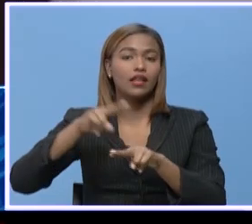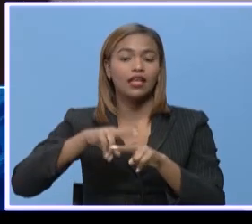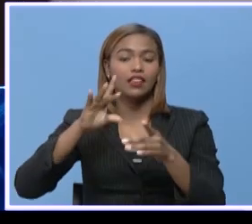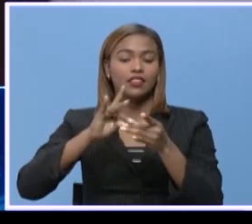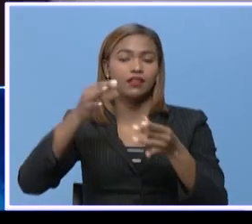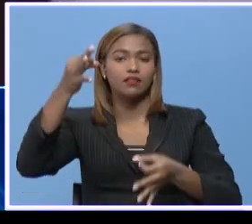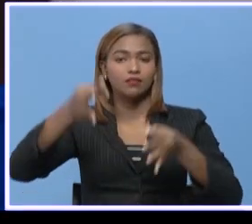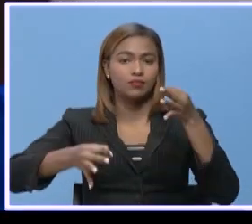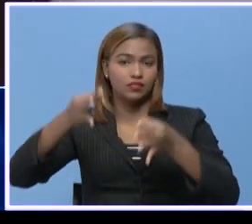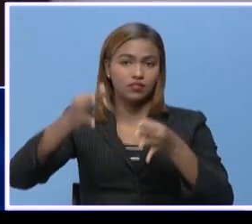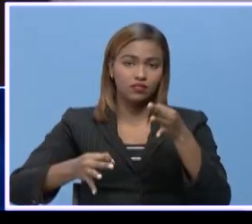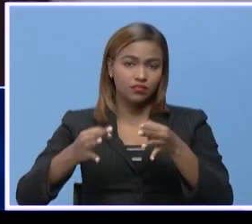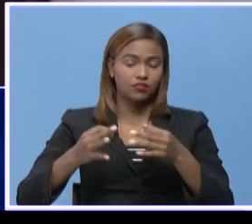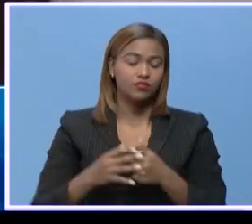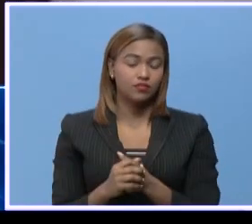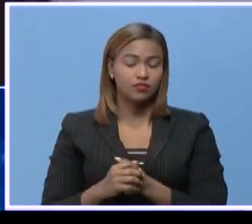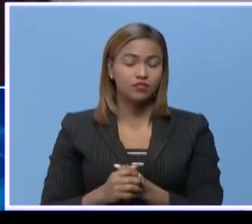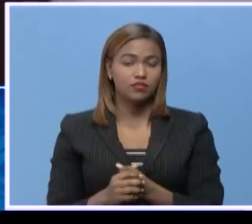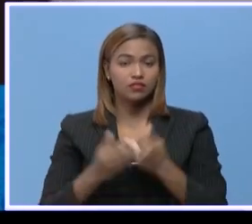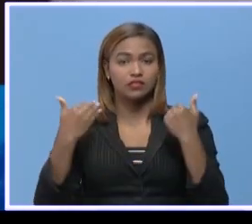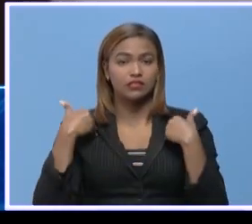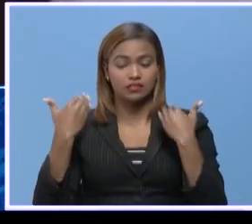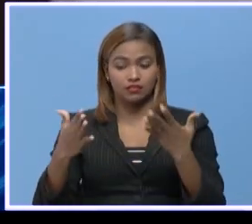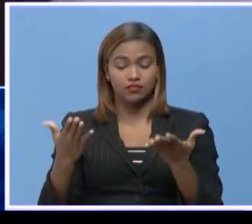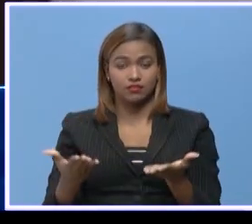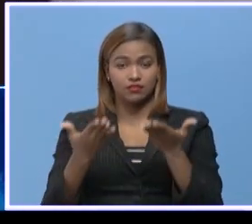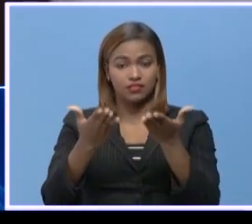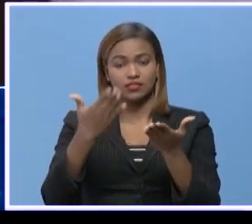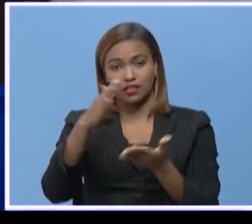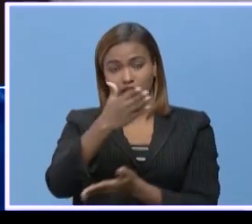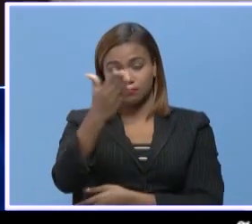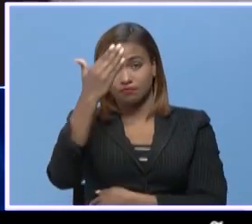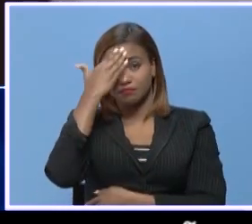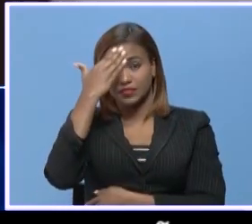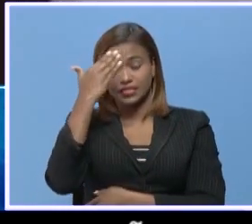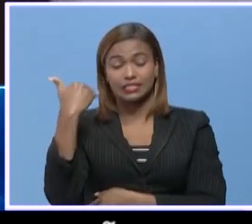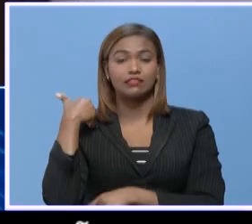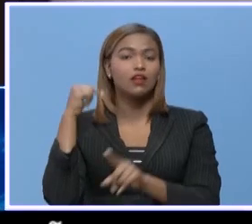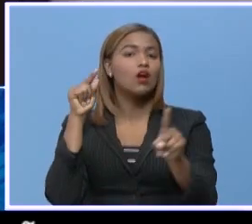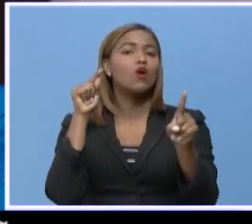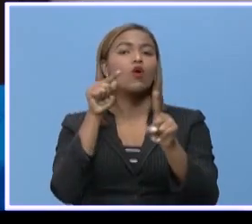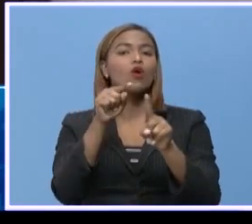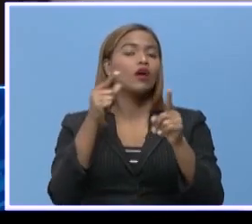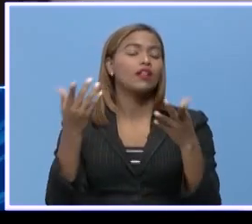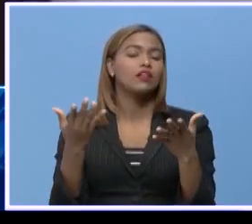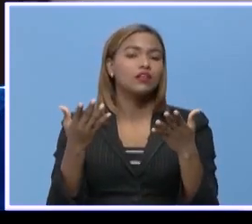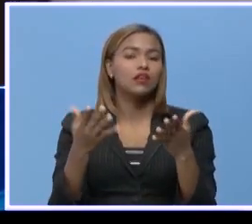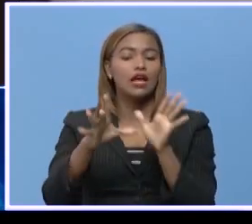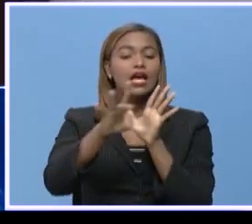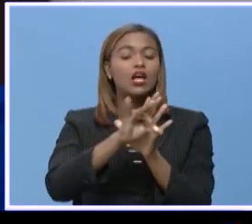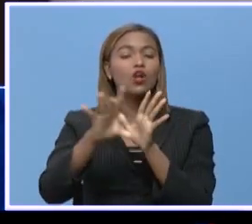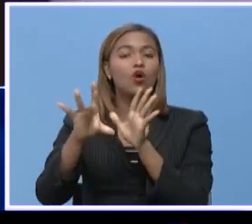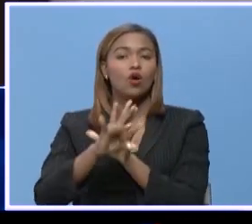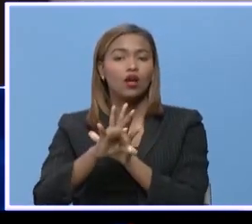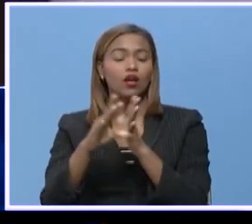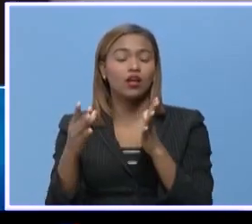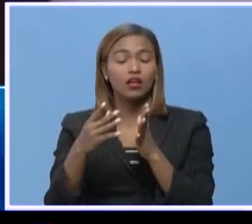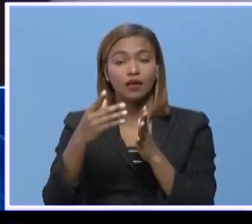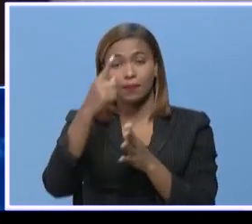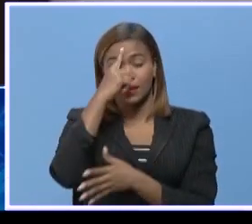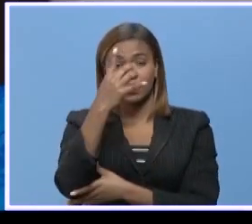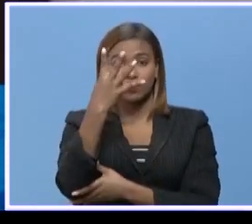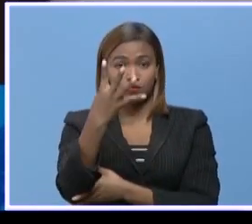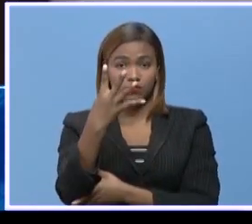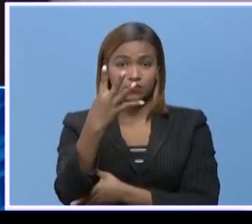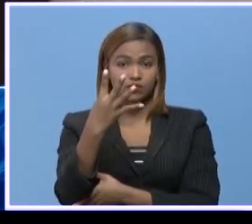la Magistratura. Esas deliberaciones, como ustedes saben, tenían como objetivo escoger a